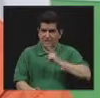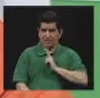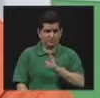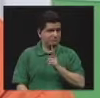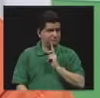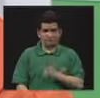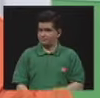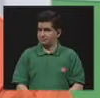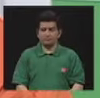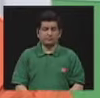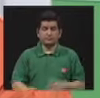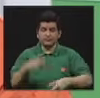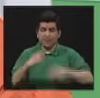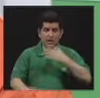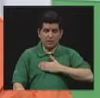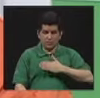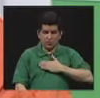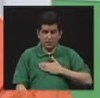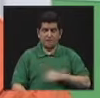real.